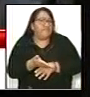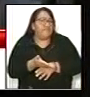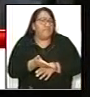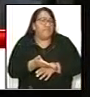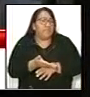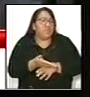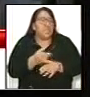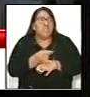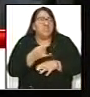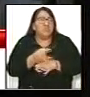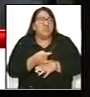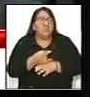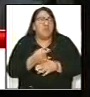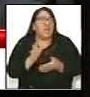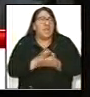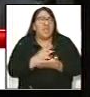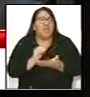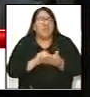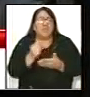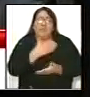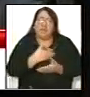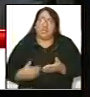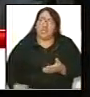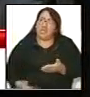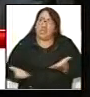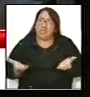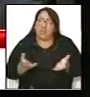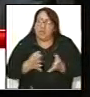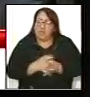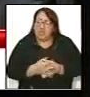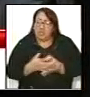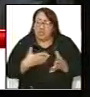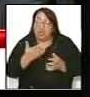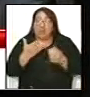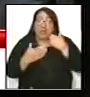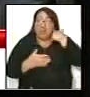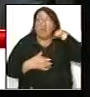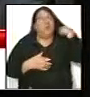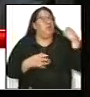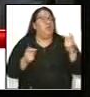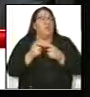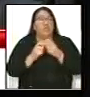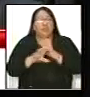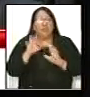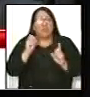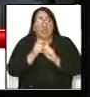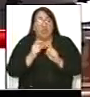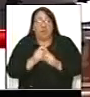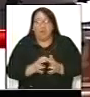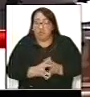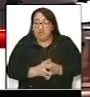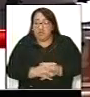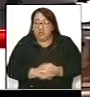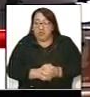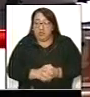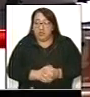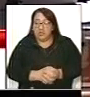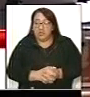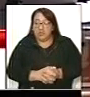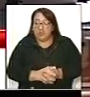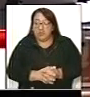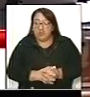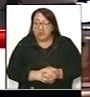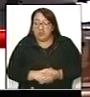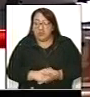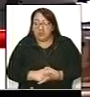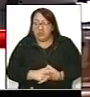repetir insultos a nada más que el presidente de la República. Le pido al congresista que retire la frase ofensiva. Señor congresista